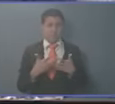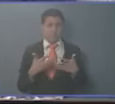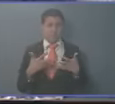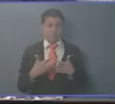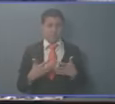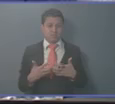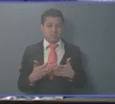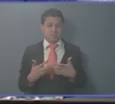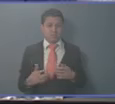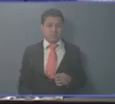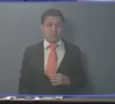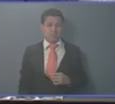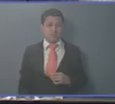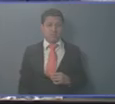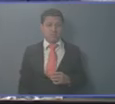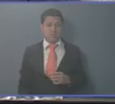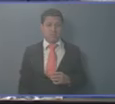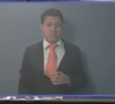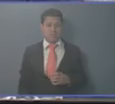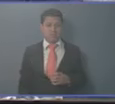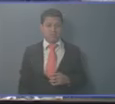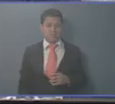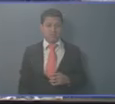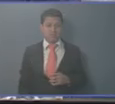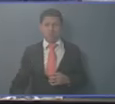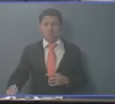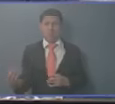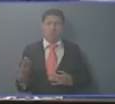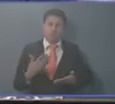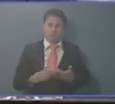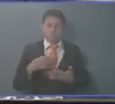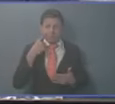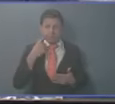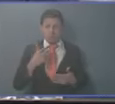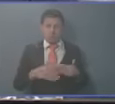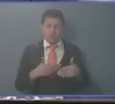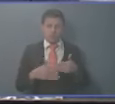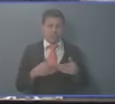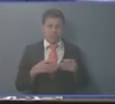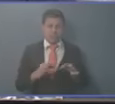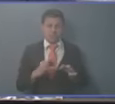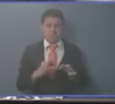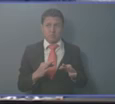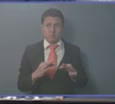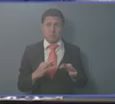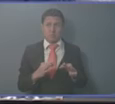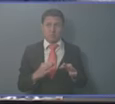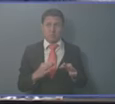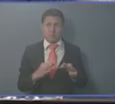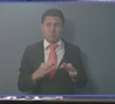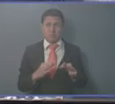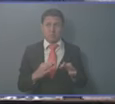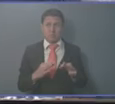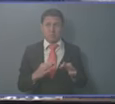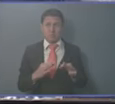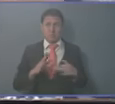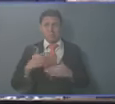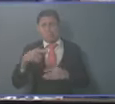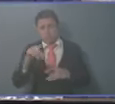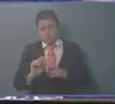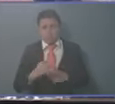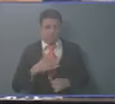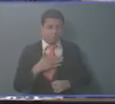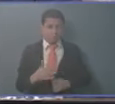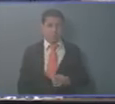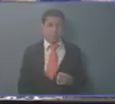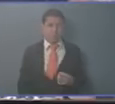esto, en lo realmente que interesa saber de esto en este momento. Después tendrán la oportunidad